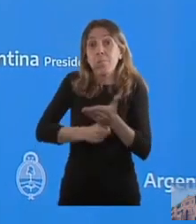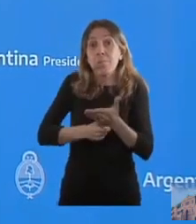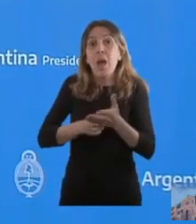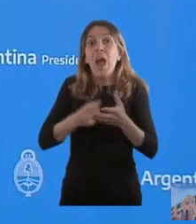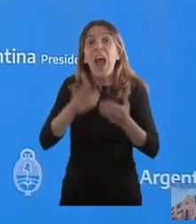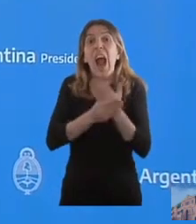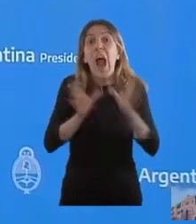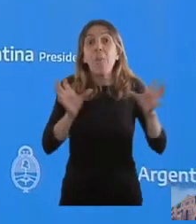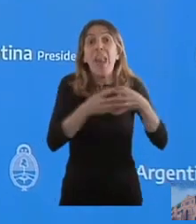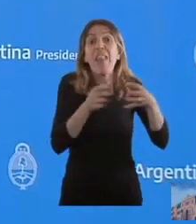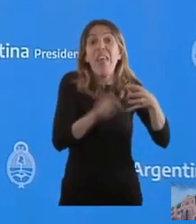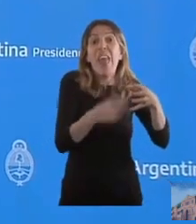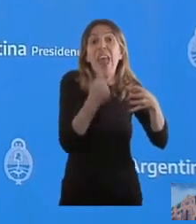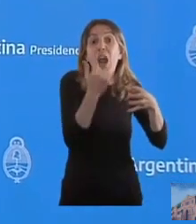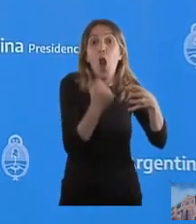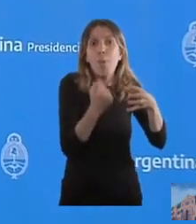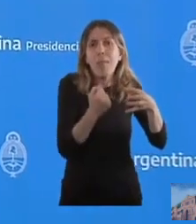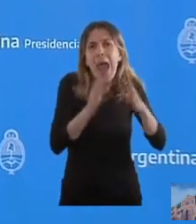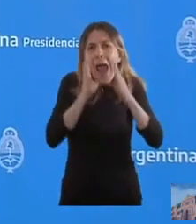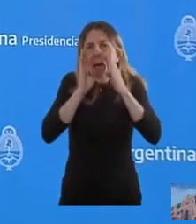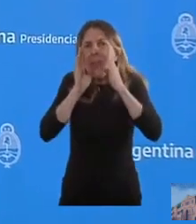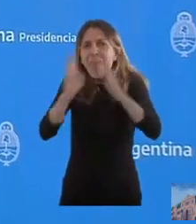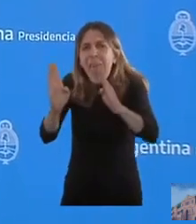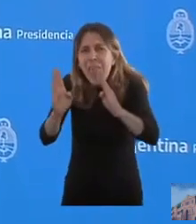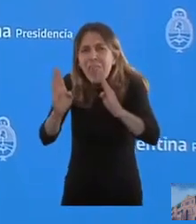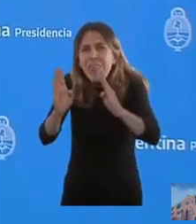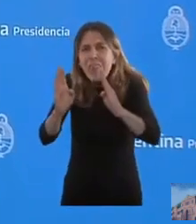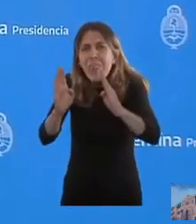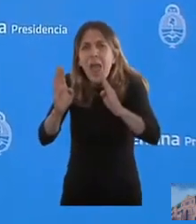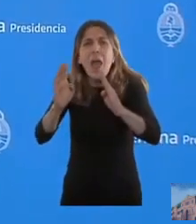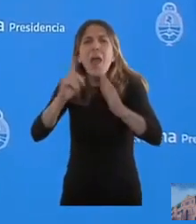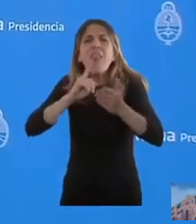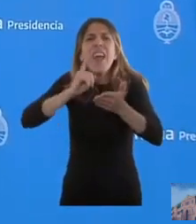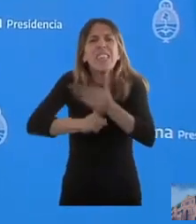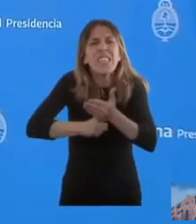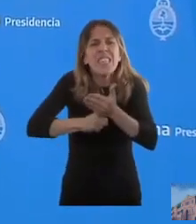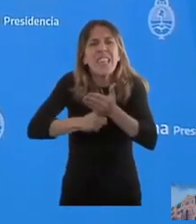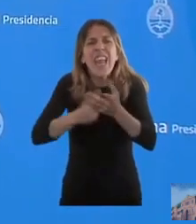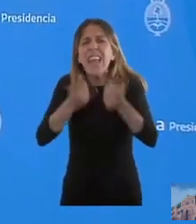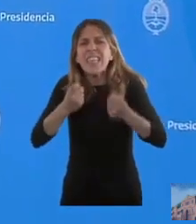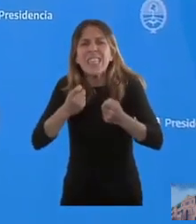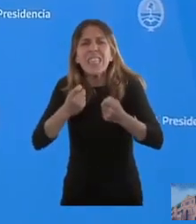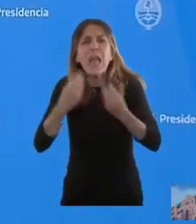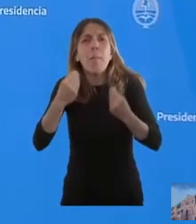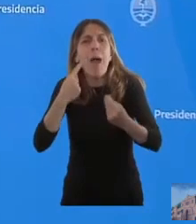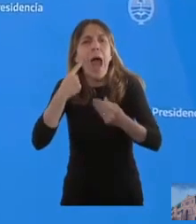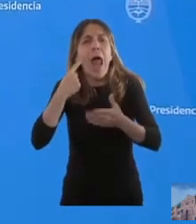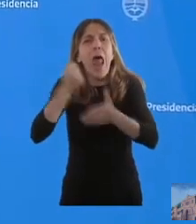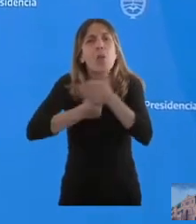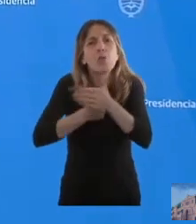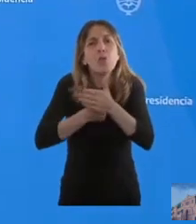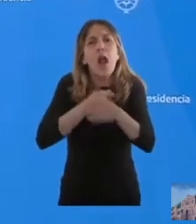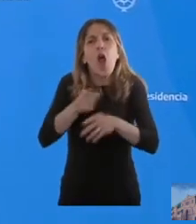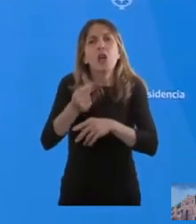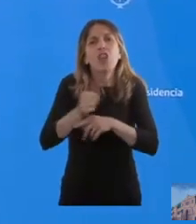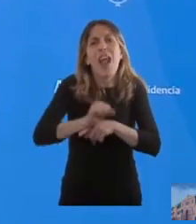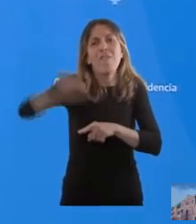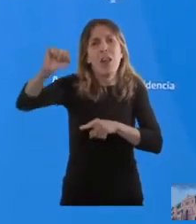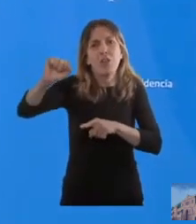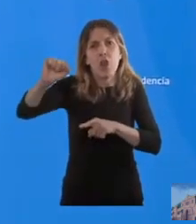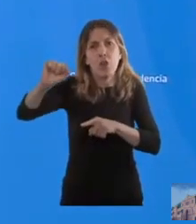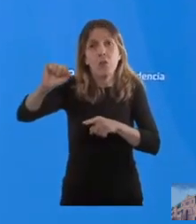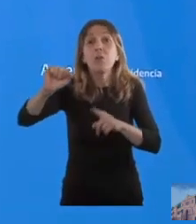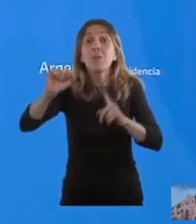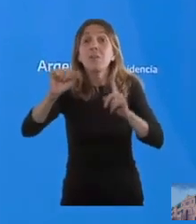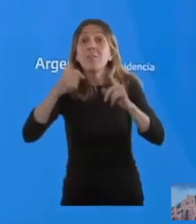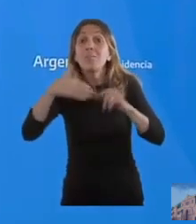se concentre desde este momento en implementar todas las medidas necesarias para enfrentar la inflación, en particular la que